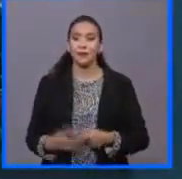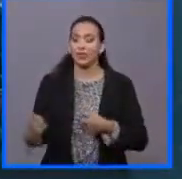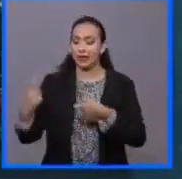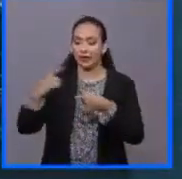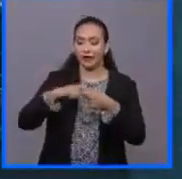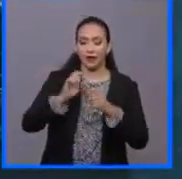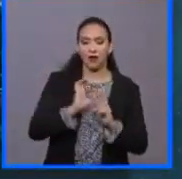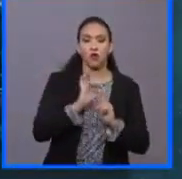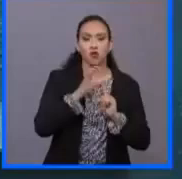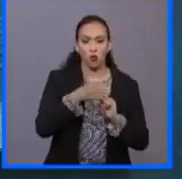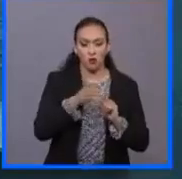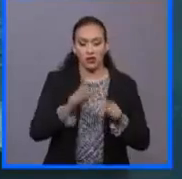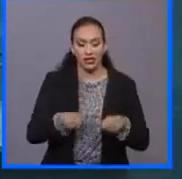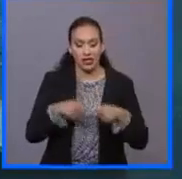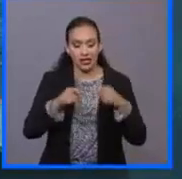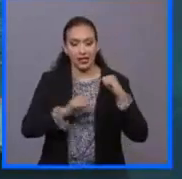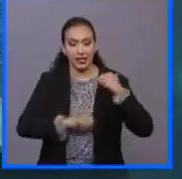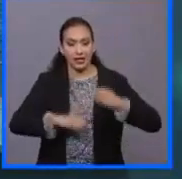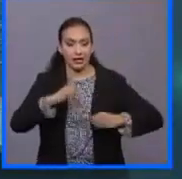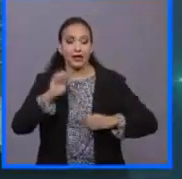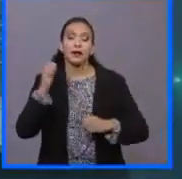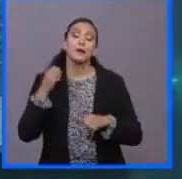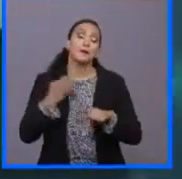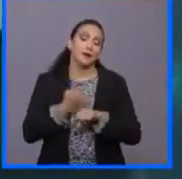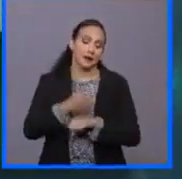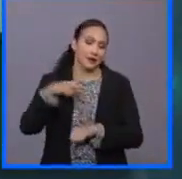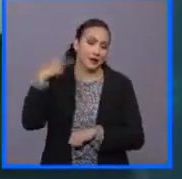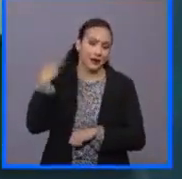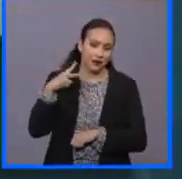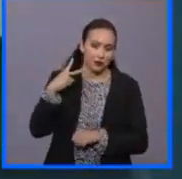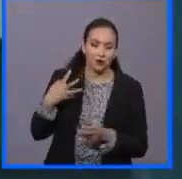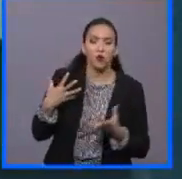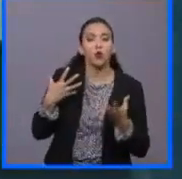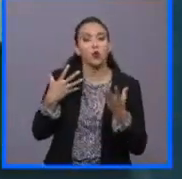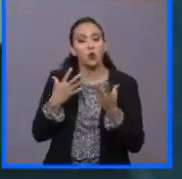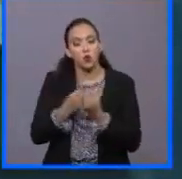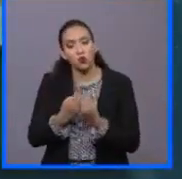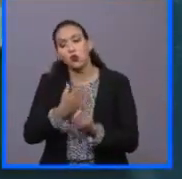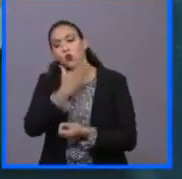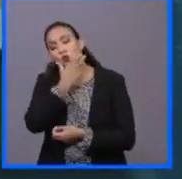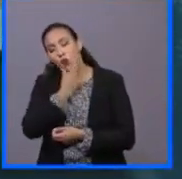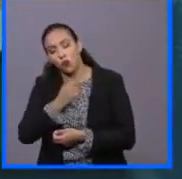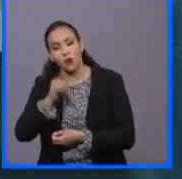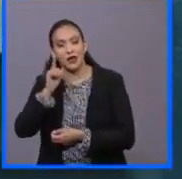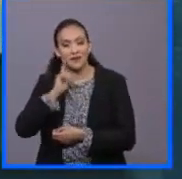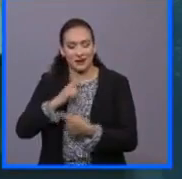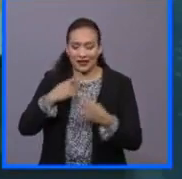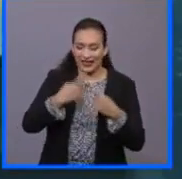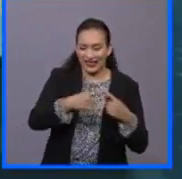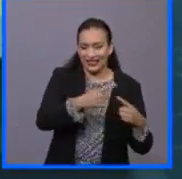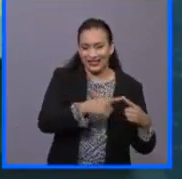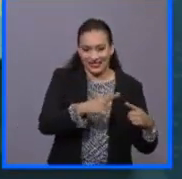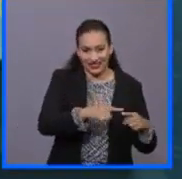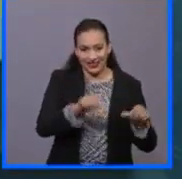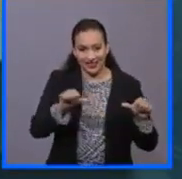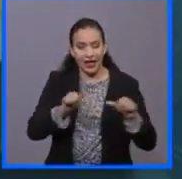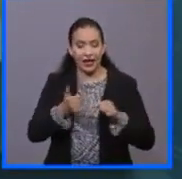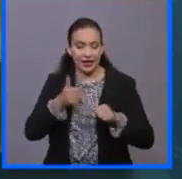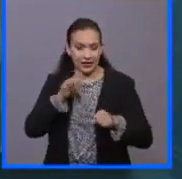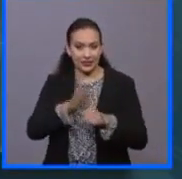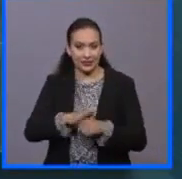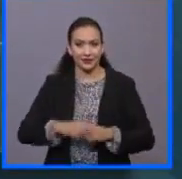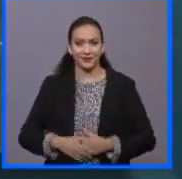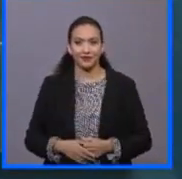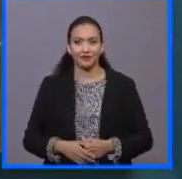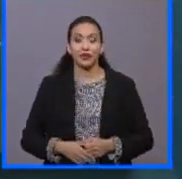Integrantes del Comité de Entrega del Poder Judicial de Veracruz, en coordinación con las y los vocales de las distintas áreas